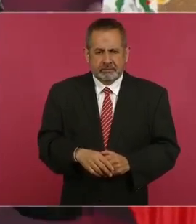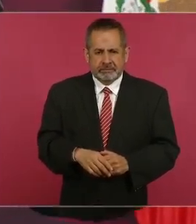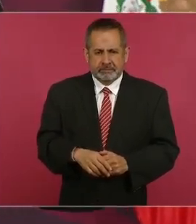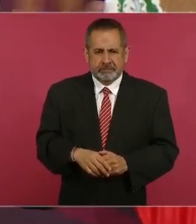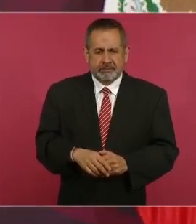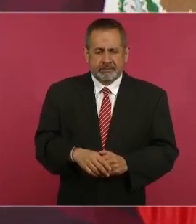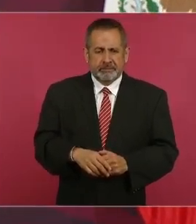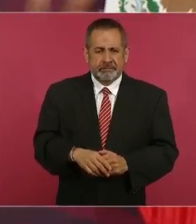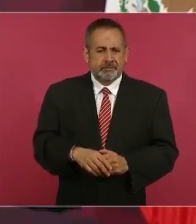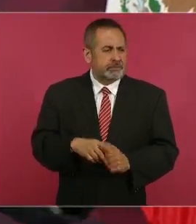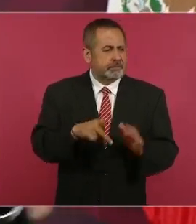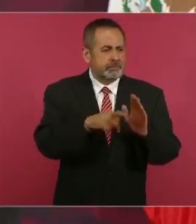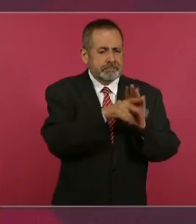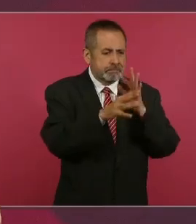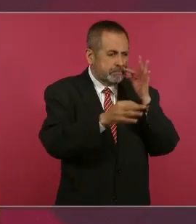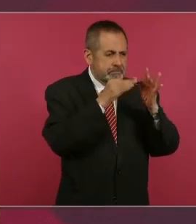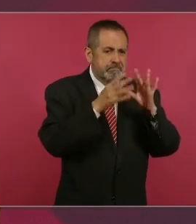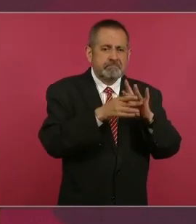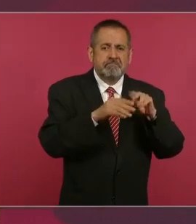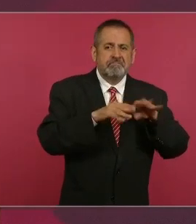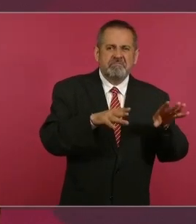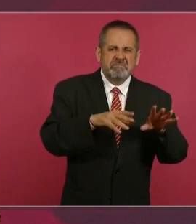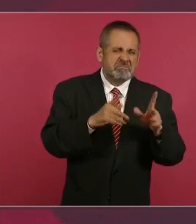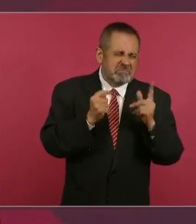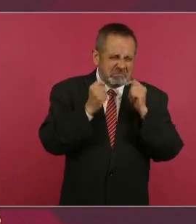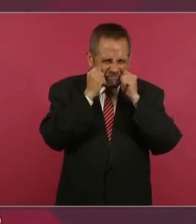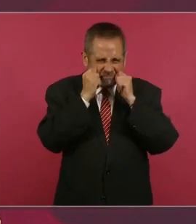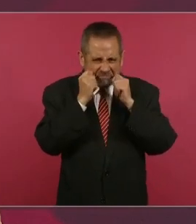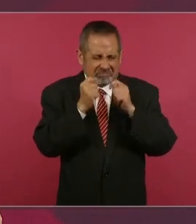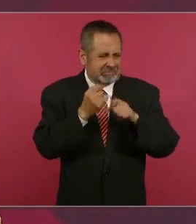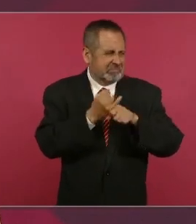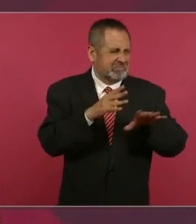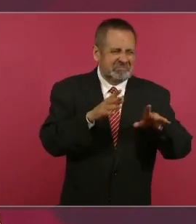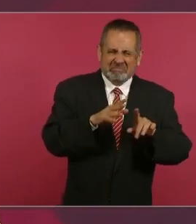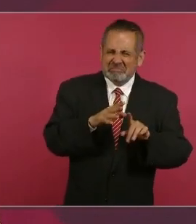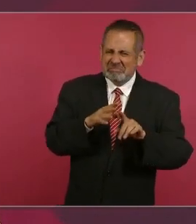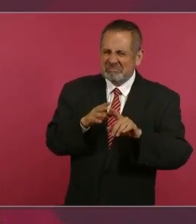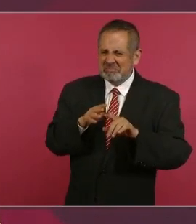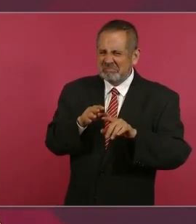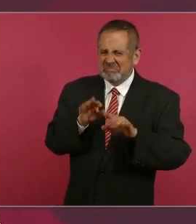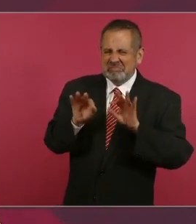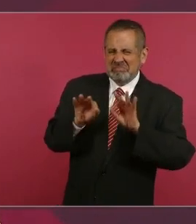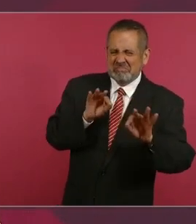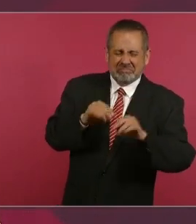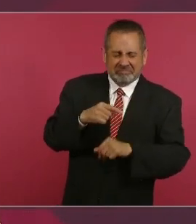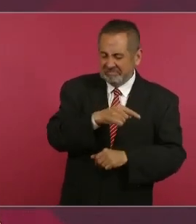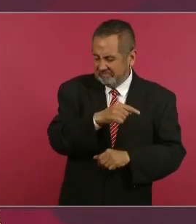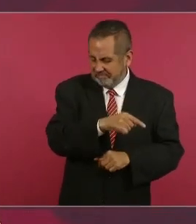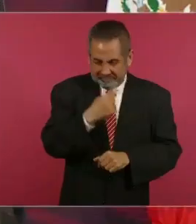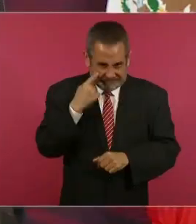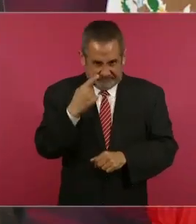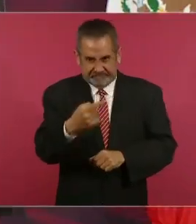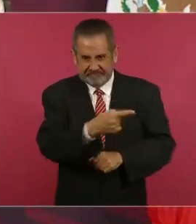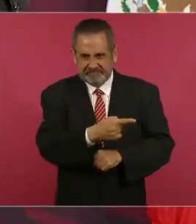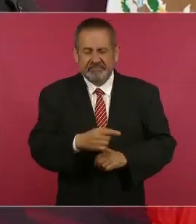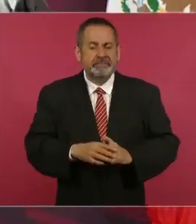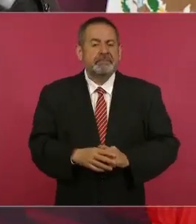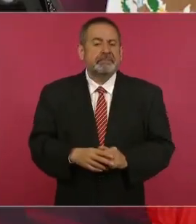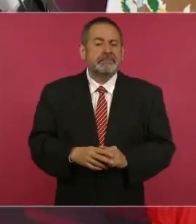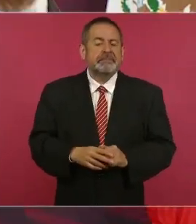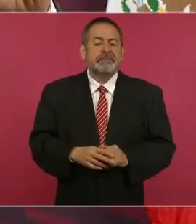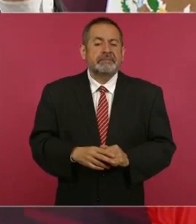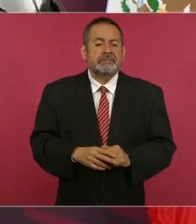hacen los periodistas y los medios mercenarios. los